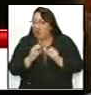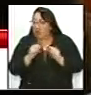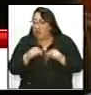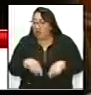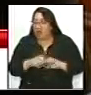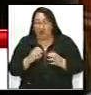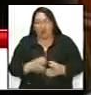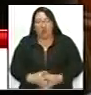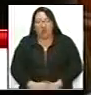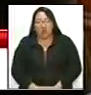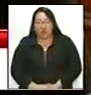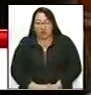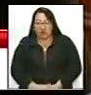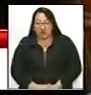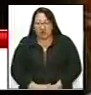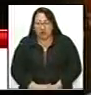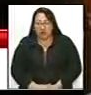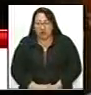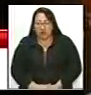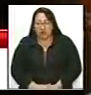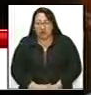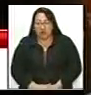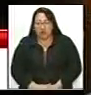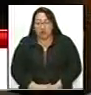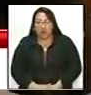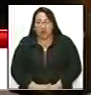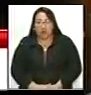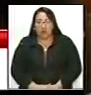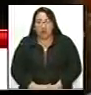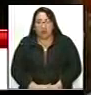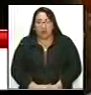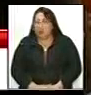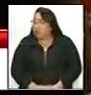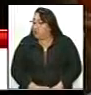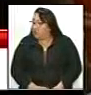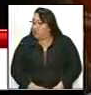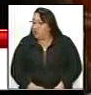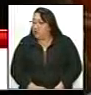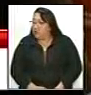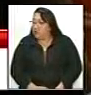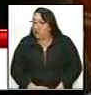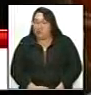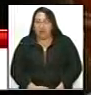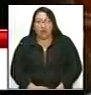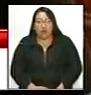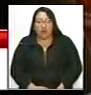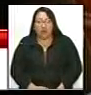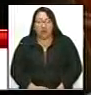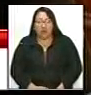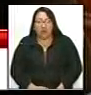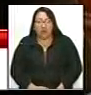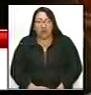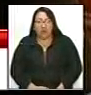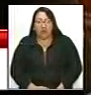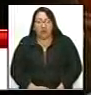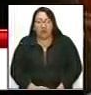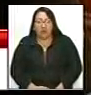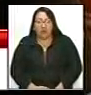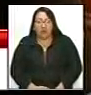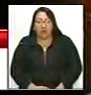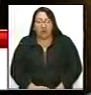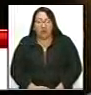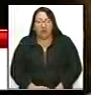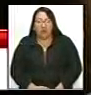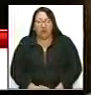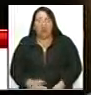en el Congreso de la República, porque representamos a esa población. Tuvimos que recurrir al Tribunal Constitucional,